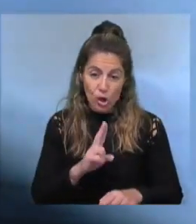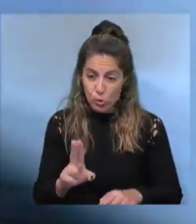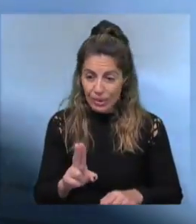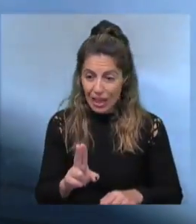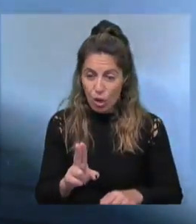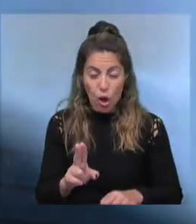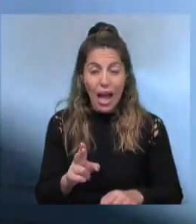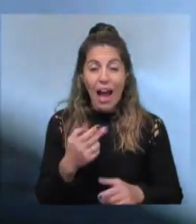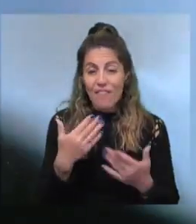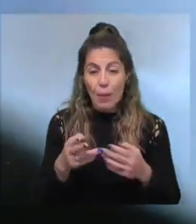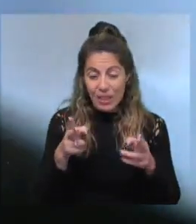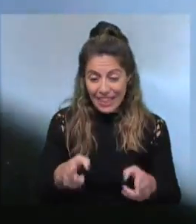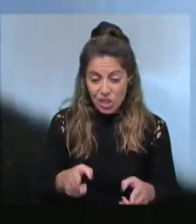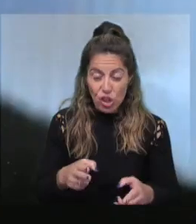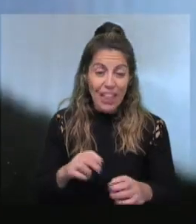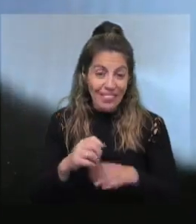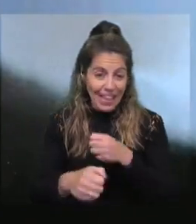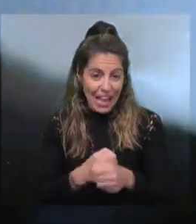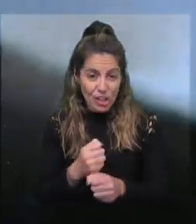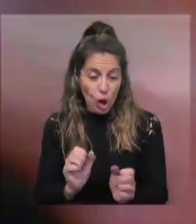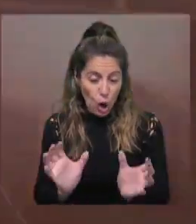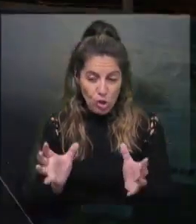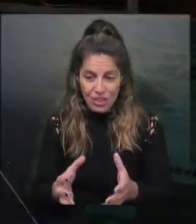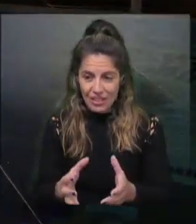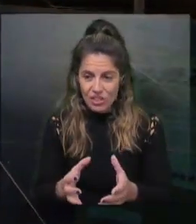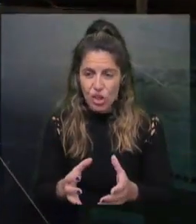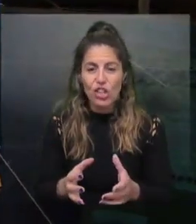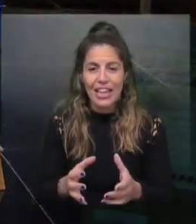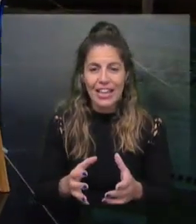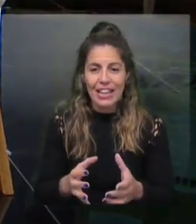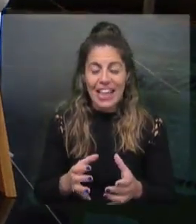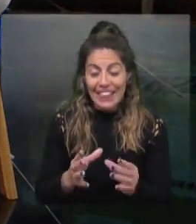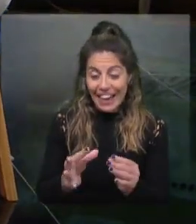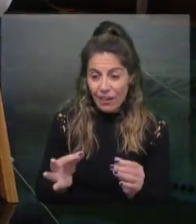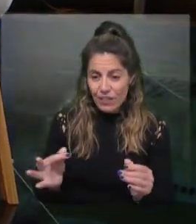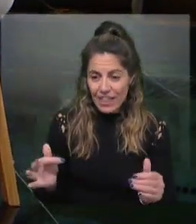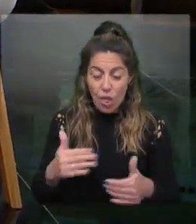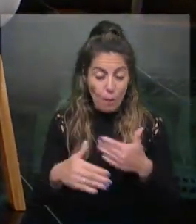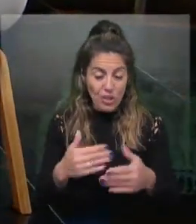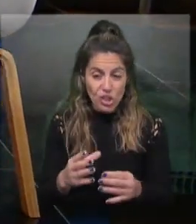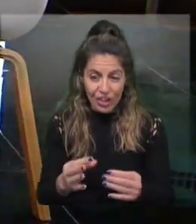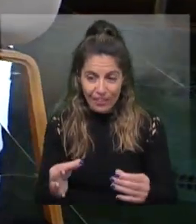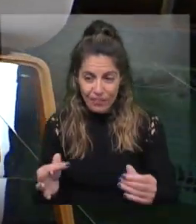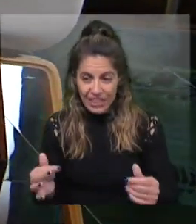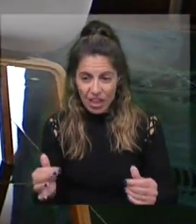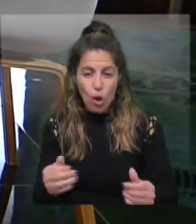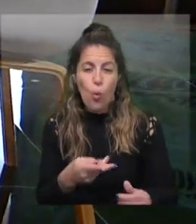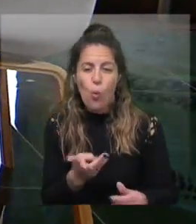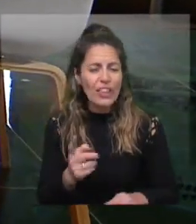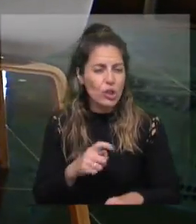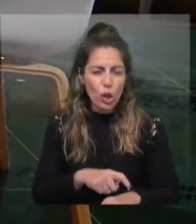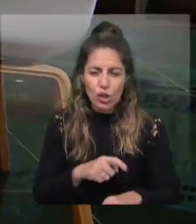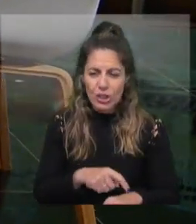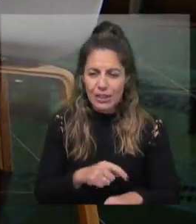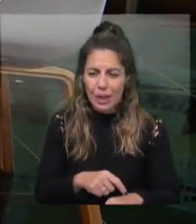año, de las concentraciones, del grado de refinado, el proceso de refinado. ¿Cuánto tiempo? No